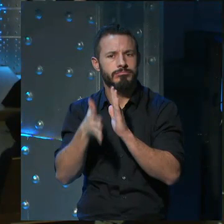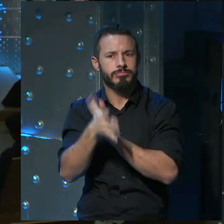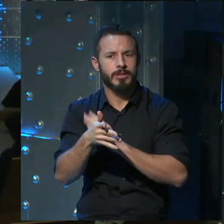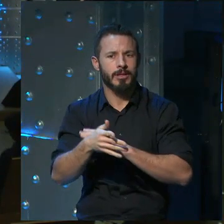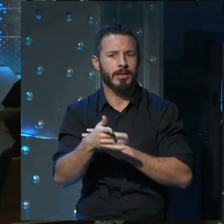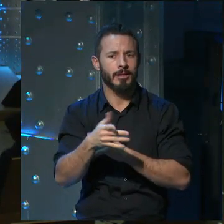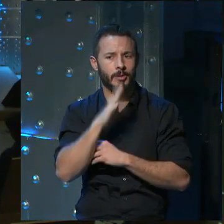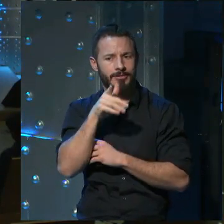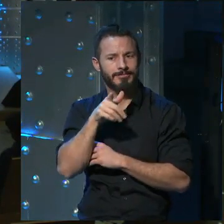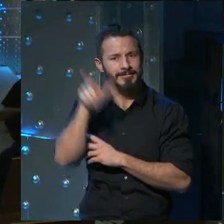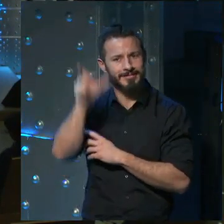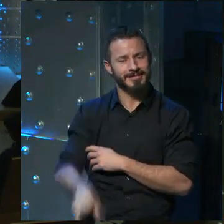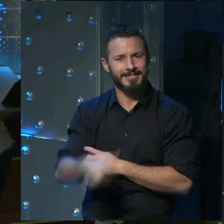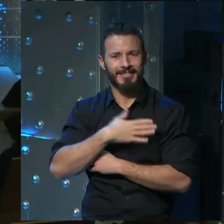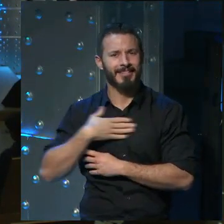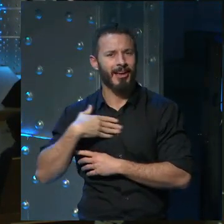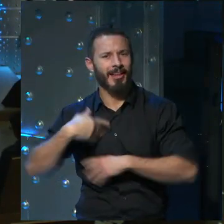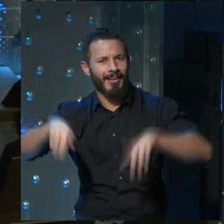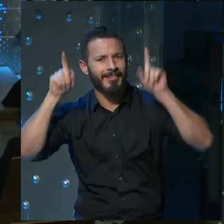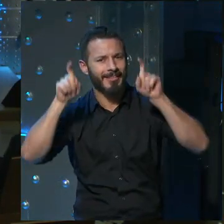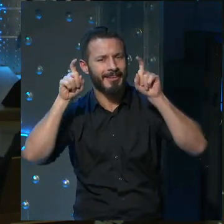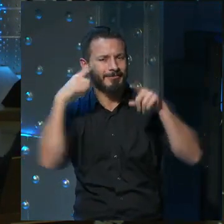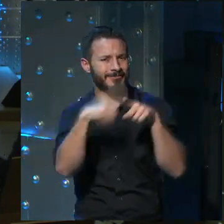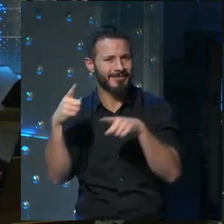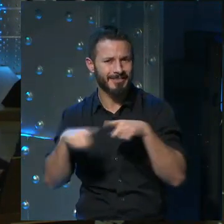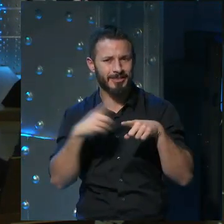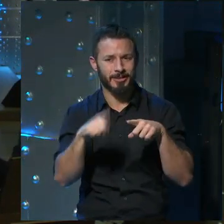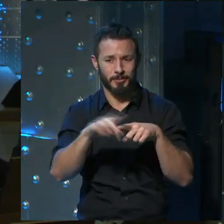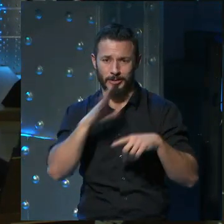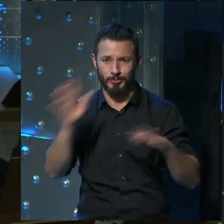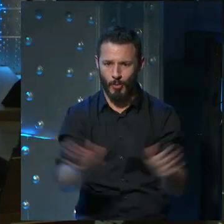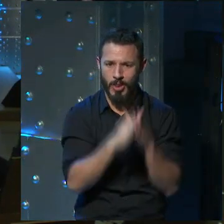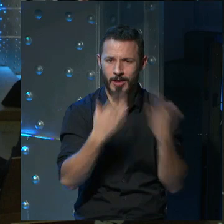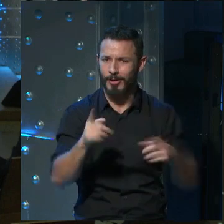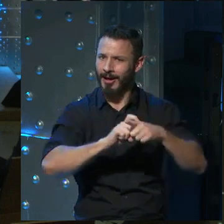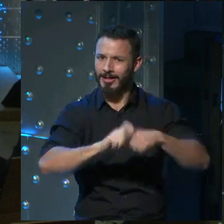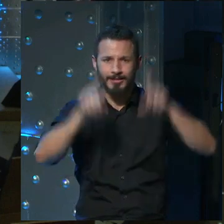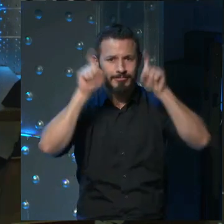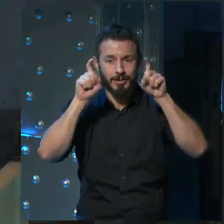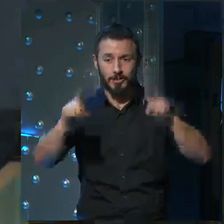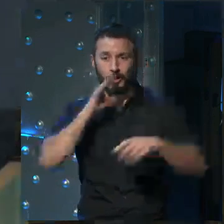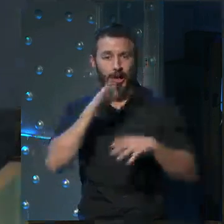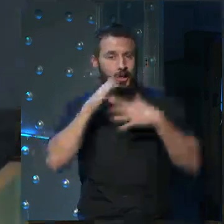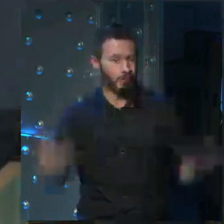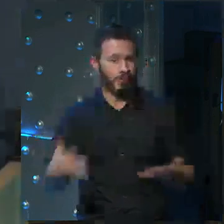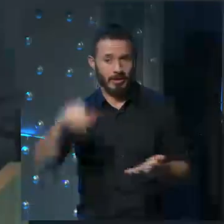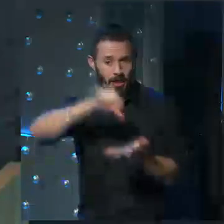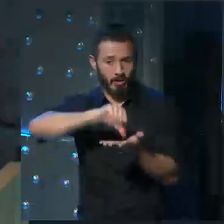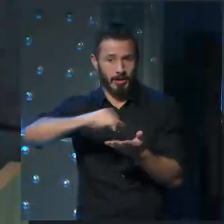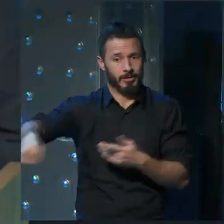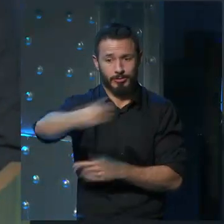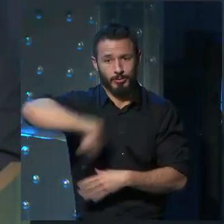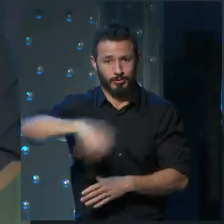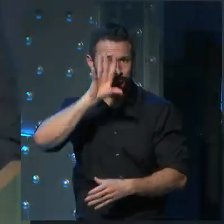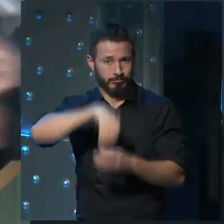pretende enseñarnos con este libro tan extraordinariamente divulgativo. Y es que las ciudades que vivimos, yo creo que todos los conocemos, gracias